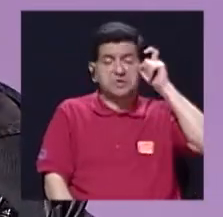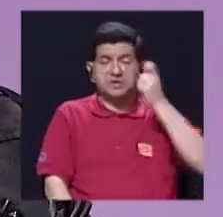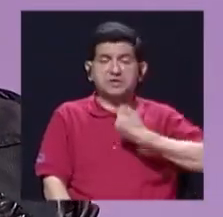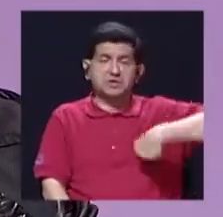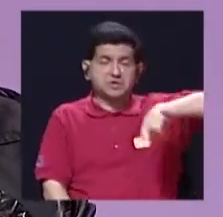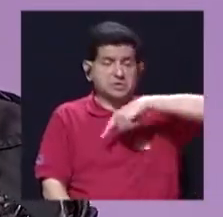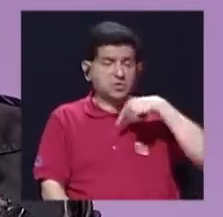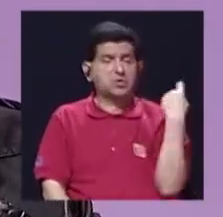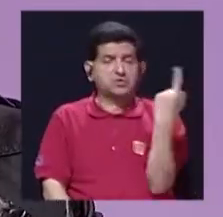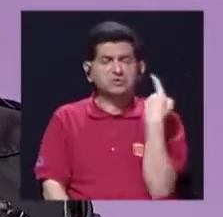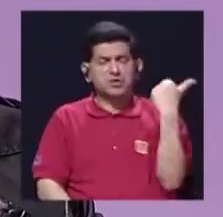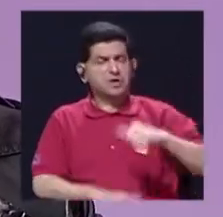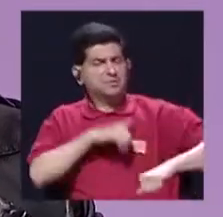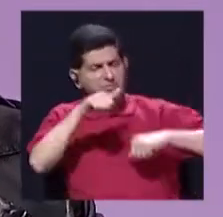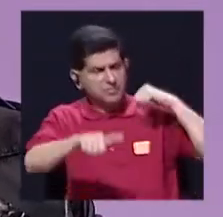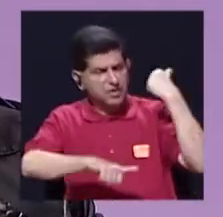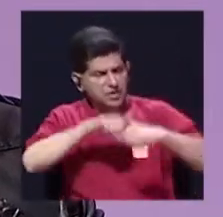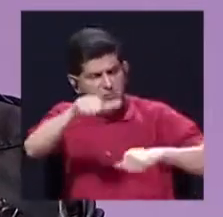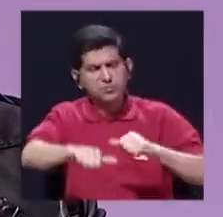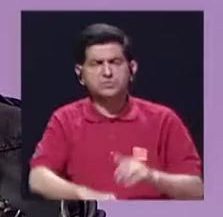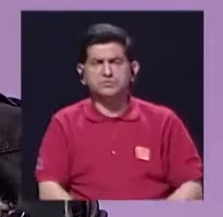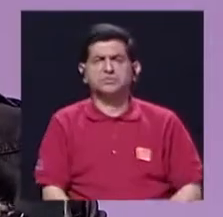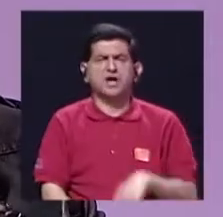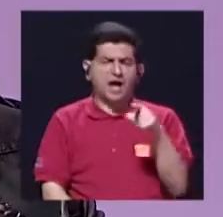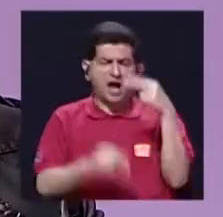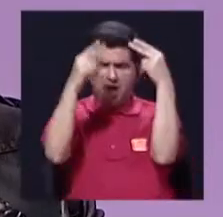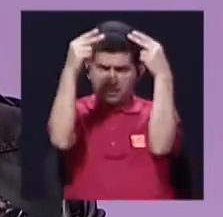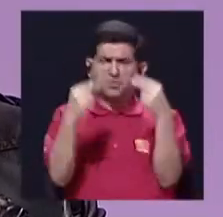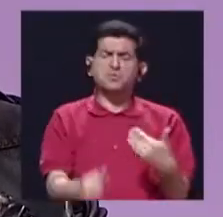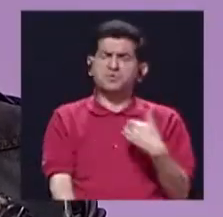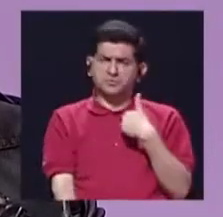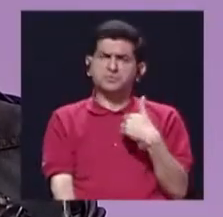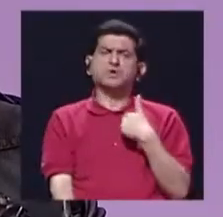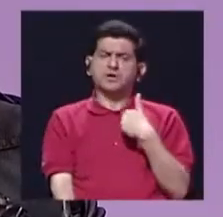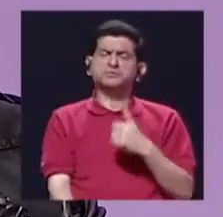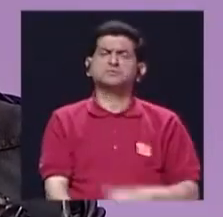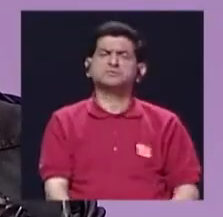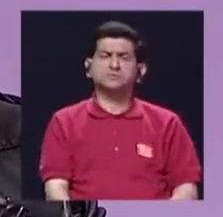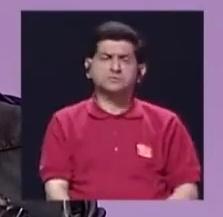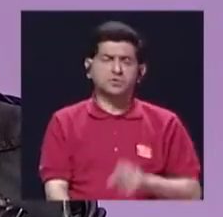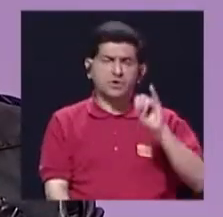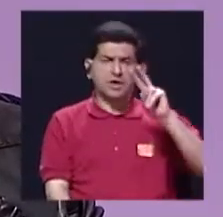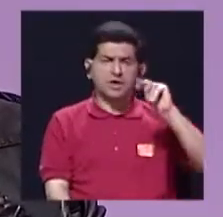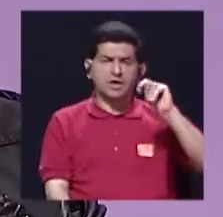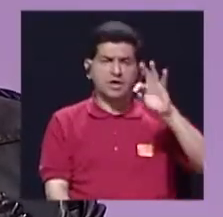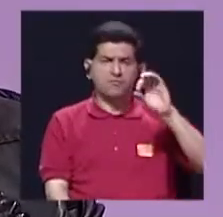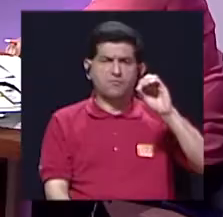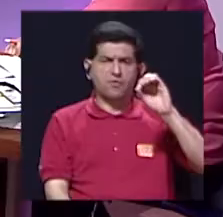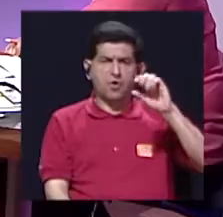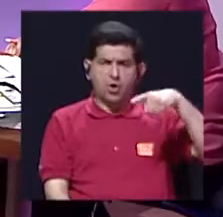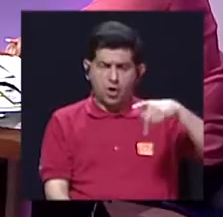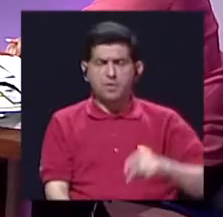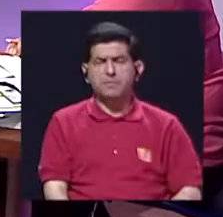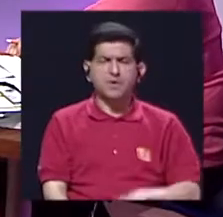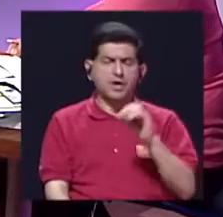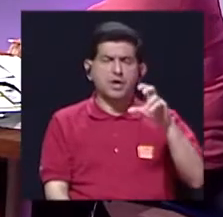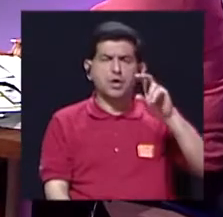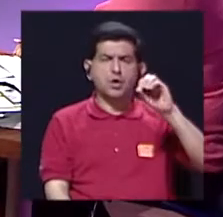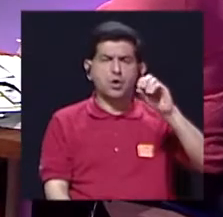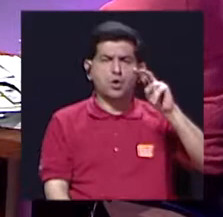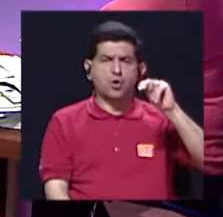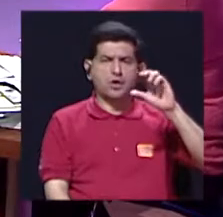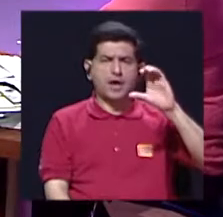nosotros siempre hemos luchado porque haya presupuesto. El Infocop debería, y el CONACOP, de